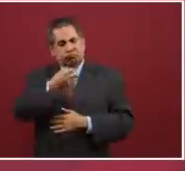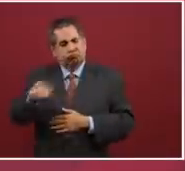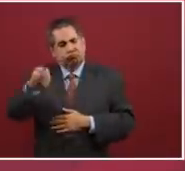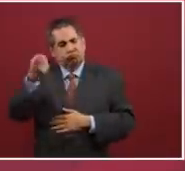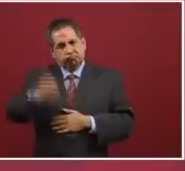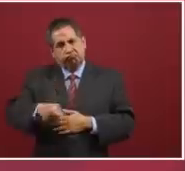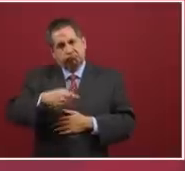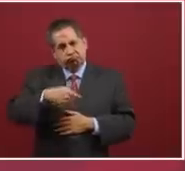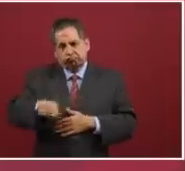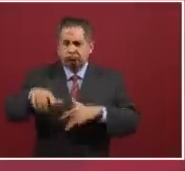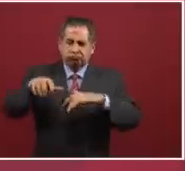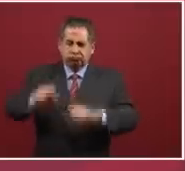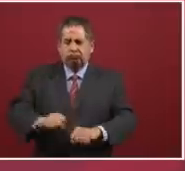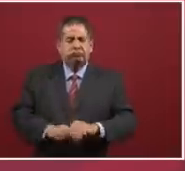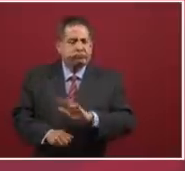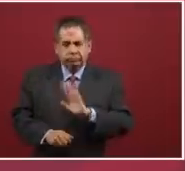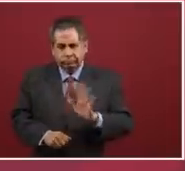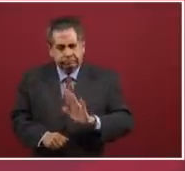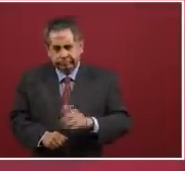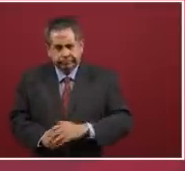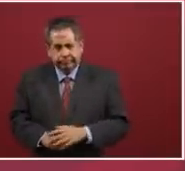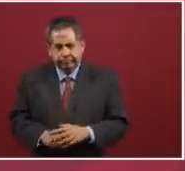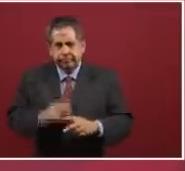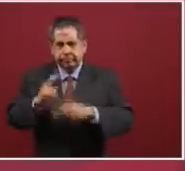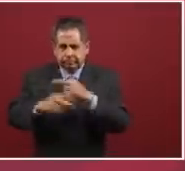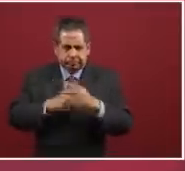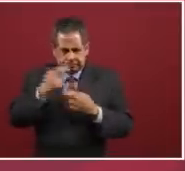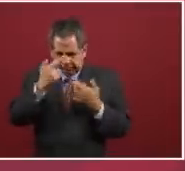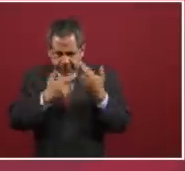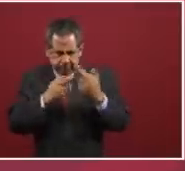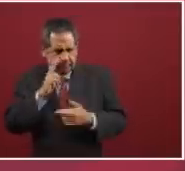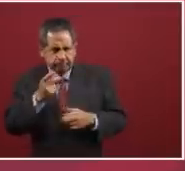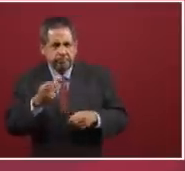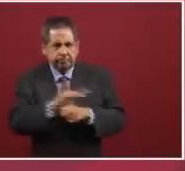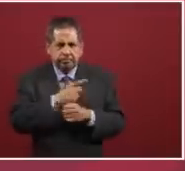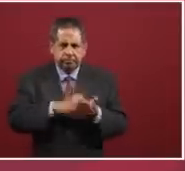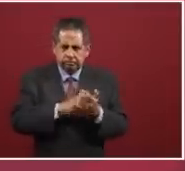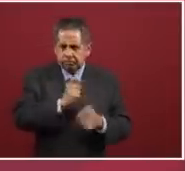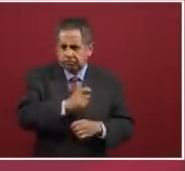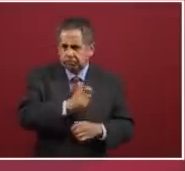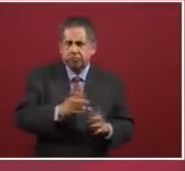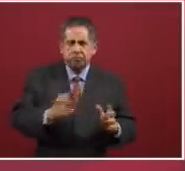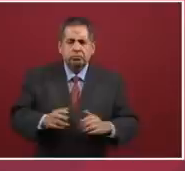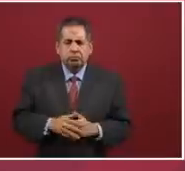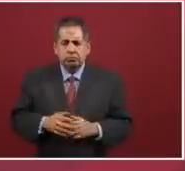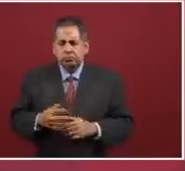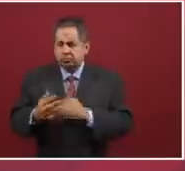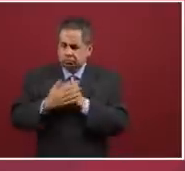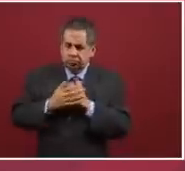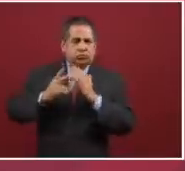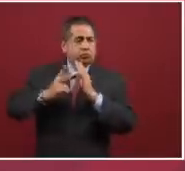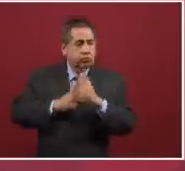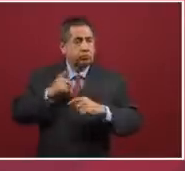sentido, y vamos a revisar el caso, que no suceda.